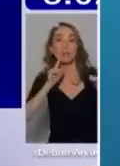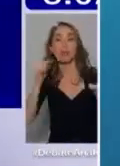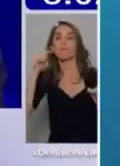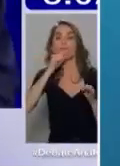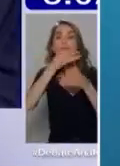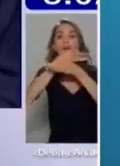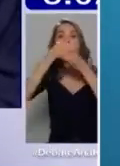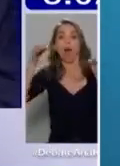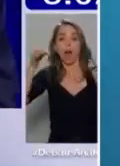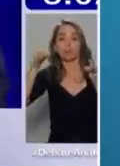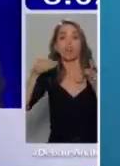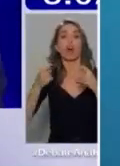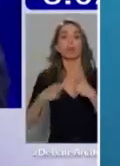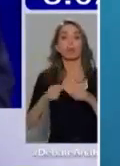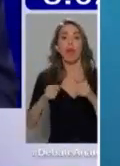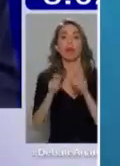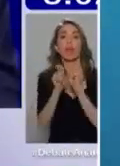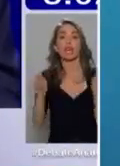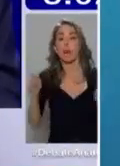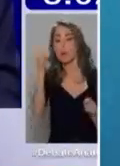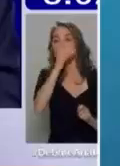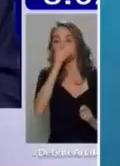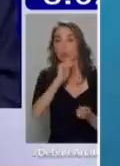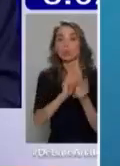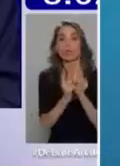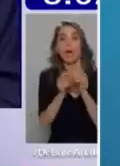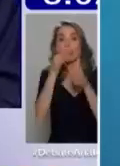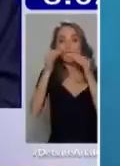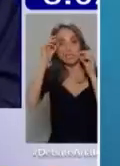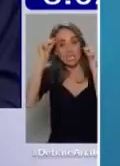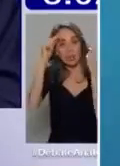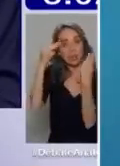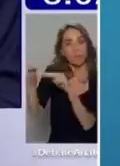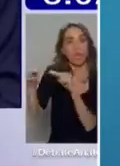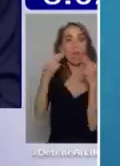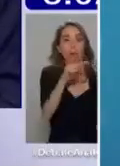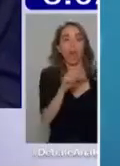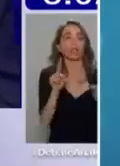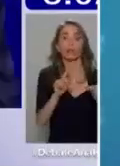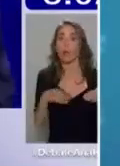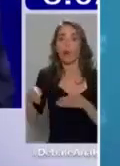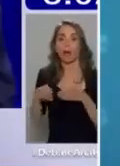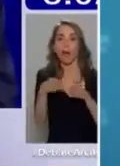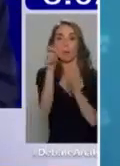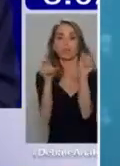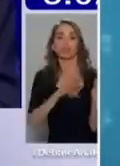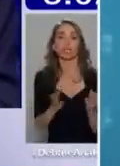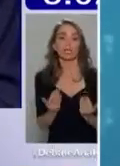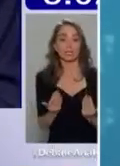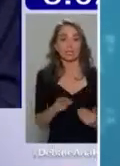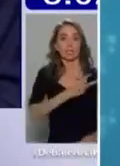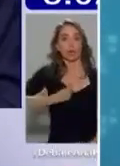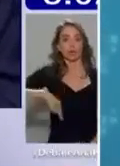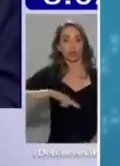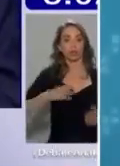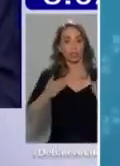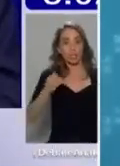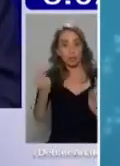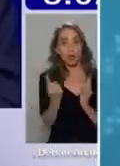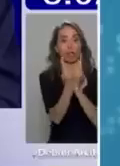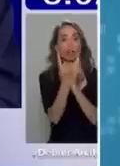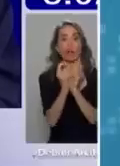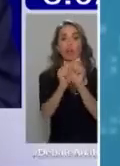posiciones con respecto a su definición, por ejemplo, como un socialdemócrata. Eso se reafirma en las referencias que él hace a